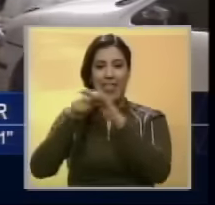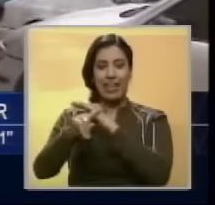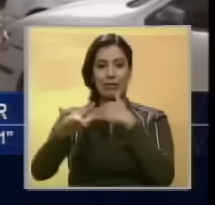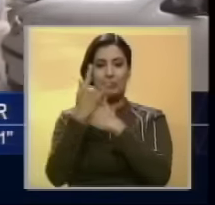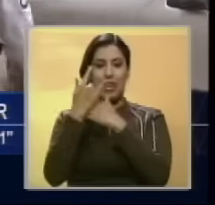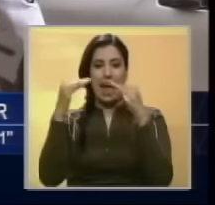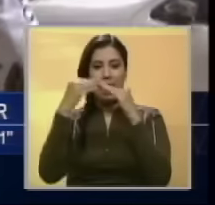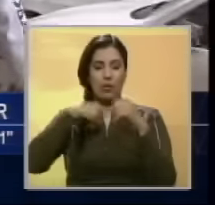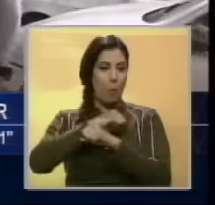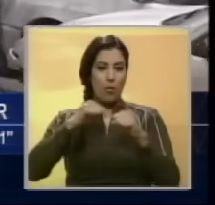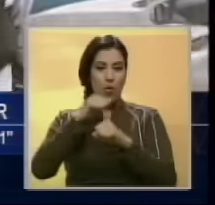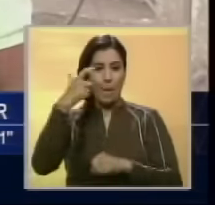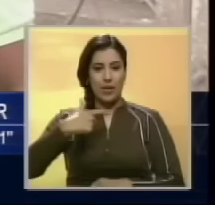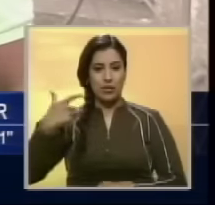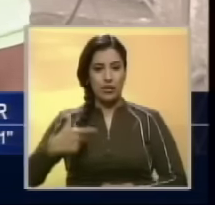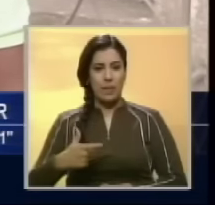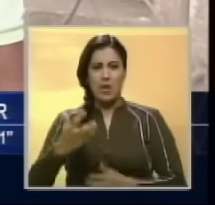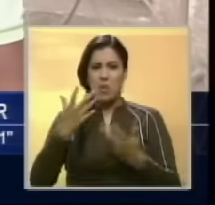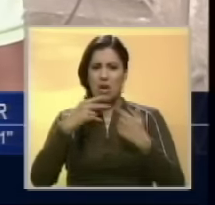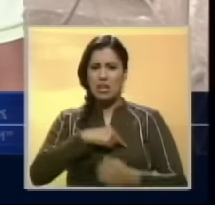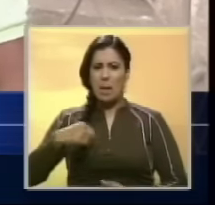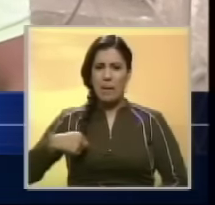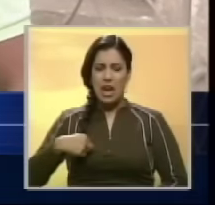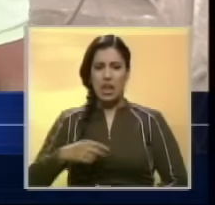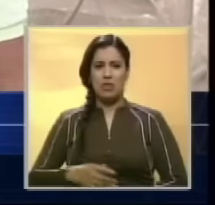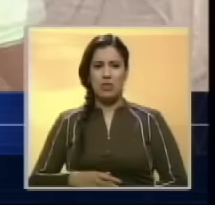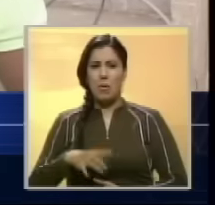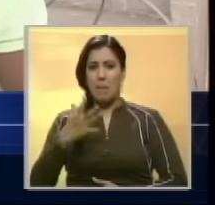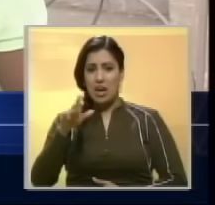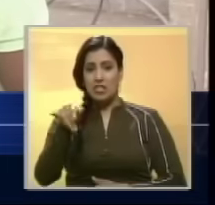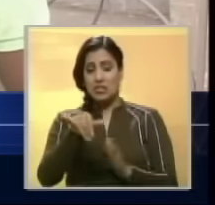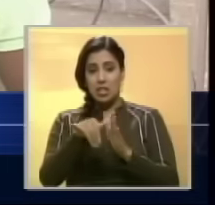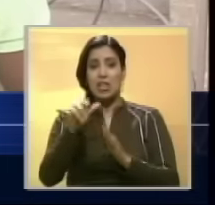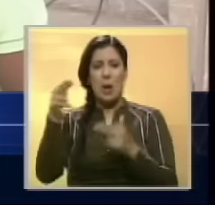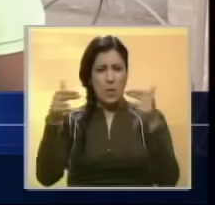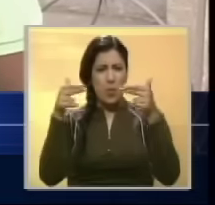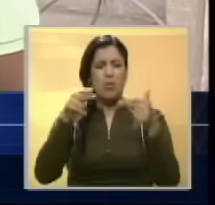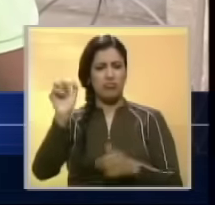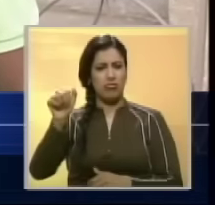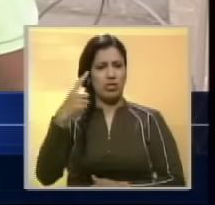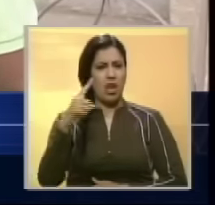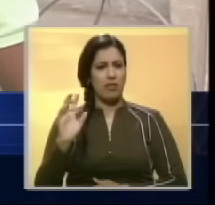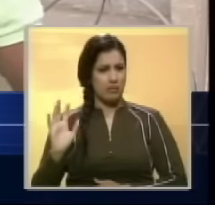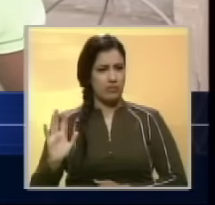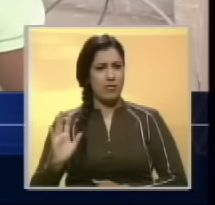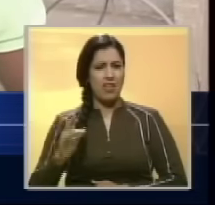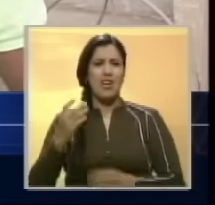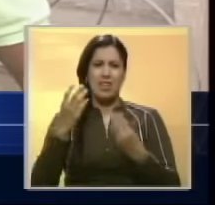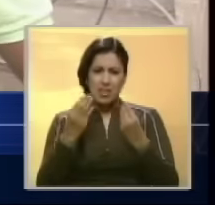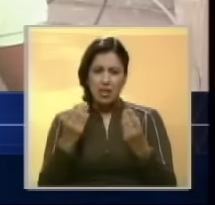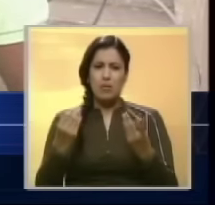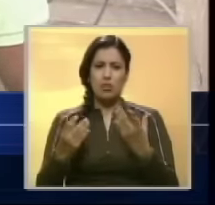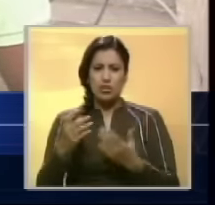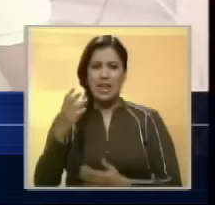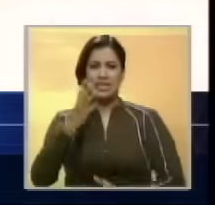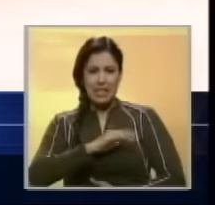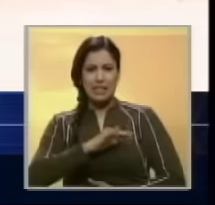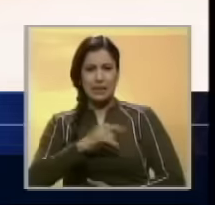casa muriendo en el lugar te dijeron que era unos malandros que están que habían por ahí sí hubo disparo y habían bastante